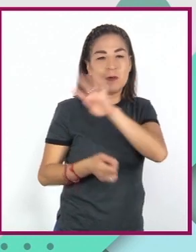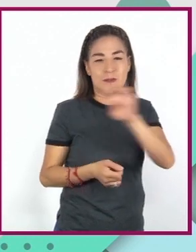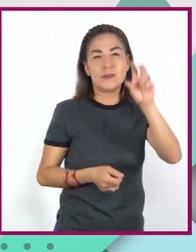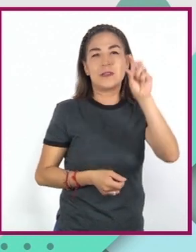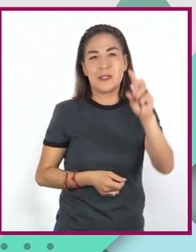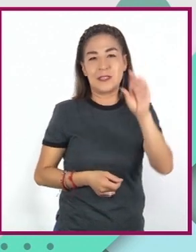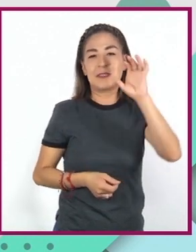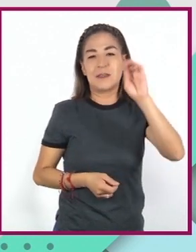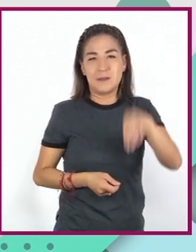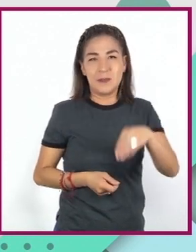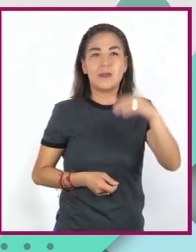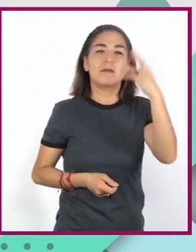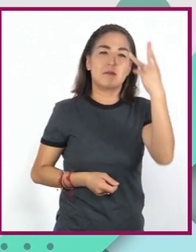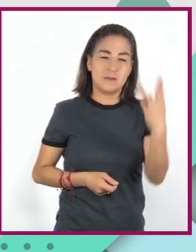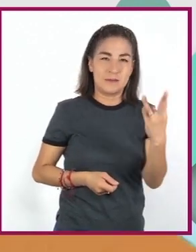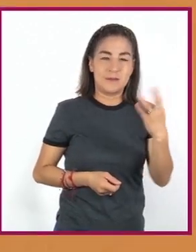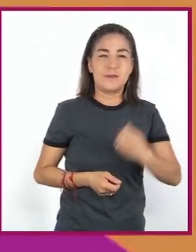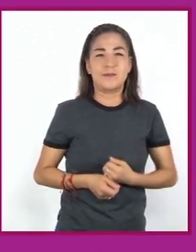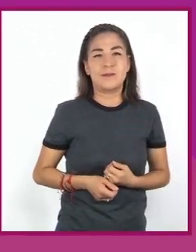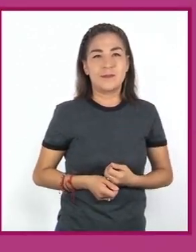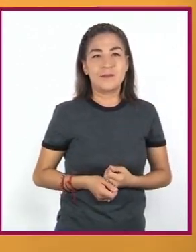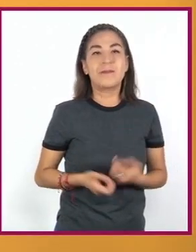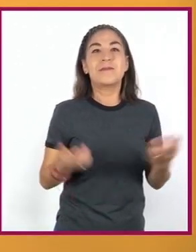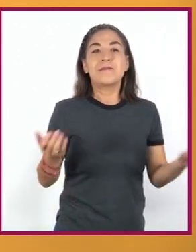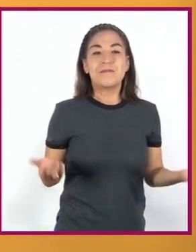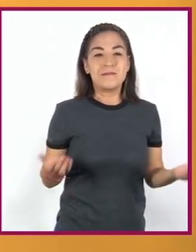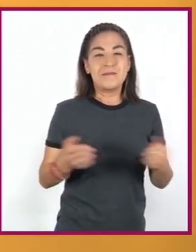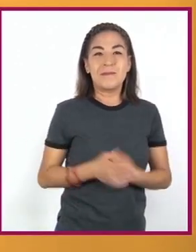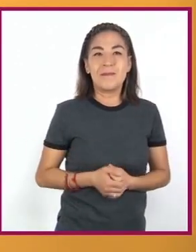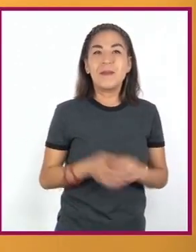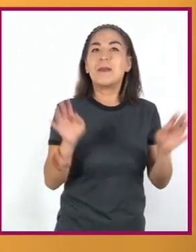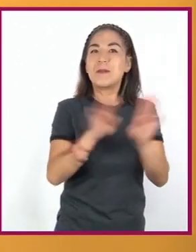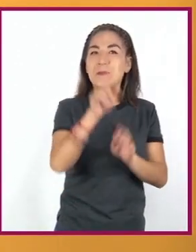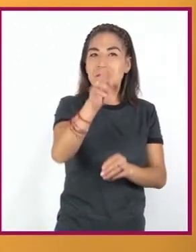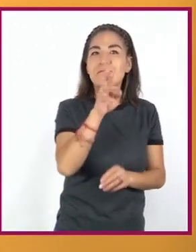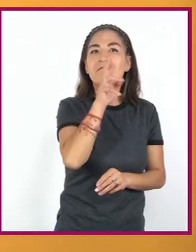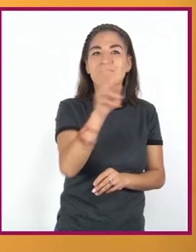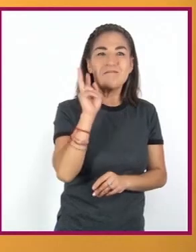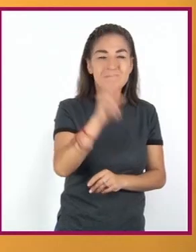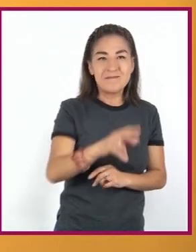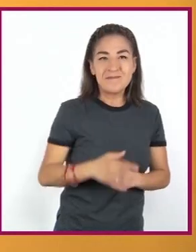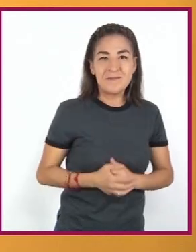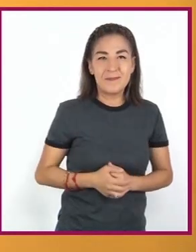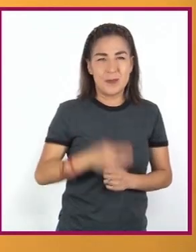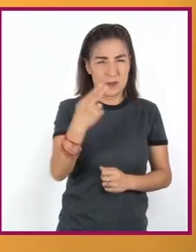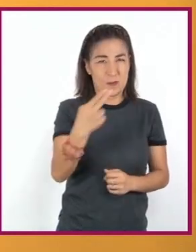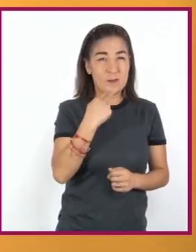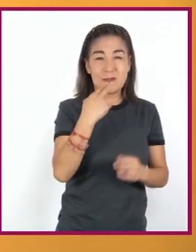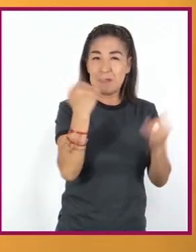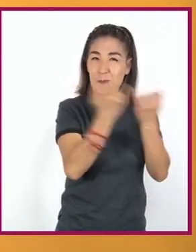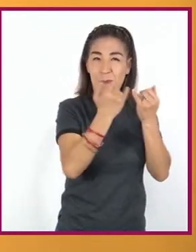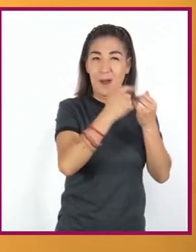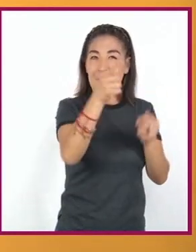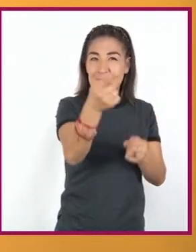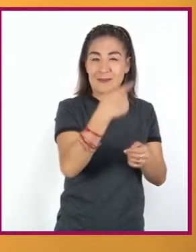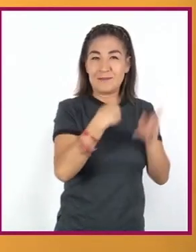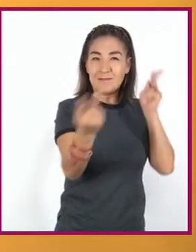1430 centímetros cúbicos. ¿Cómo les fue? ¿Utilizaron el mismo